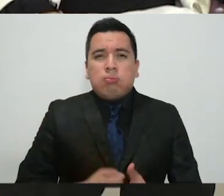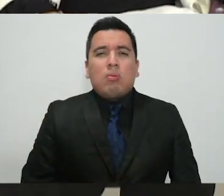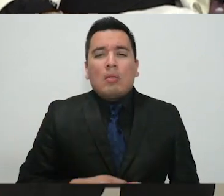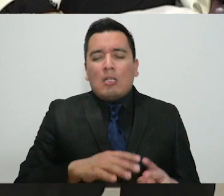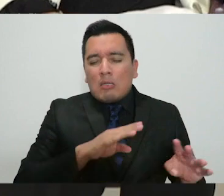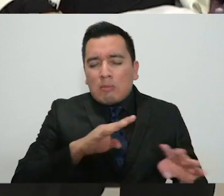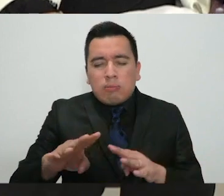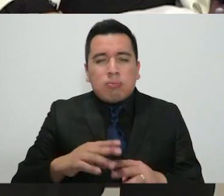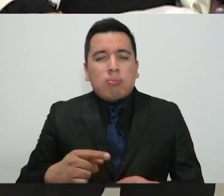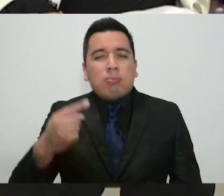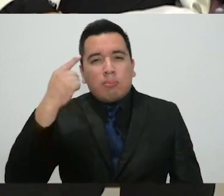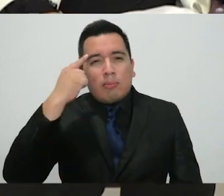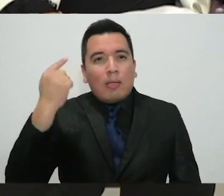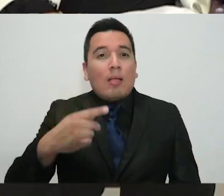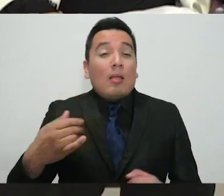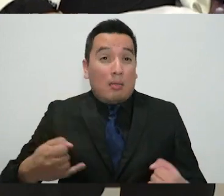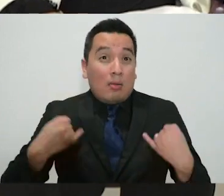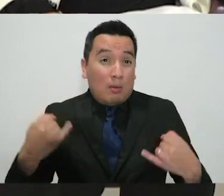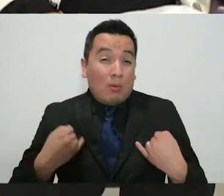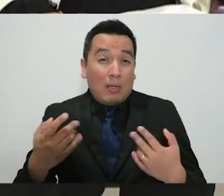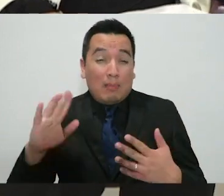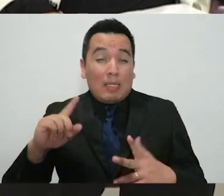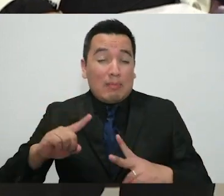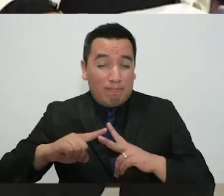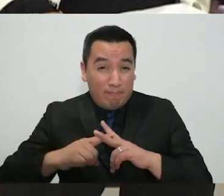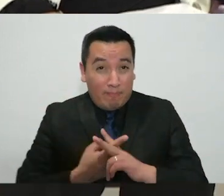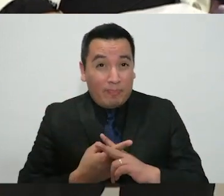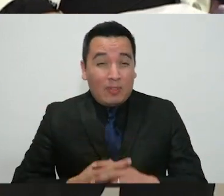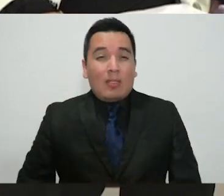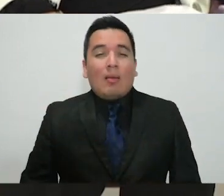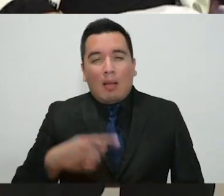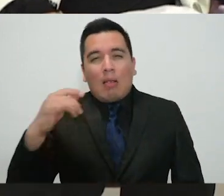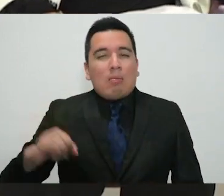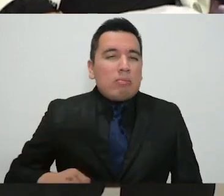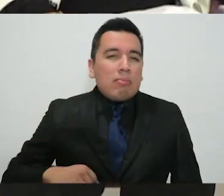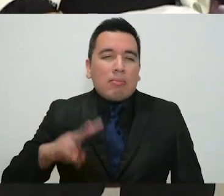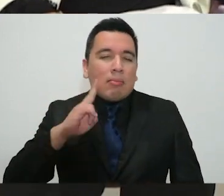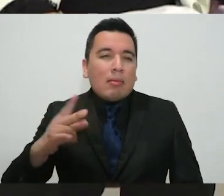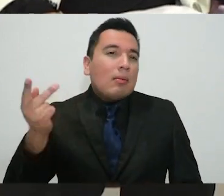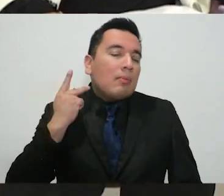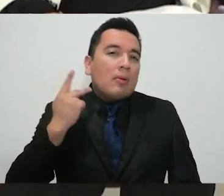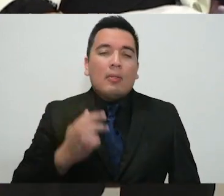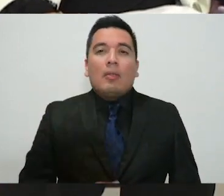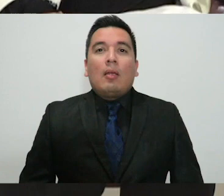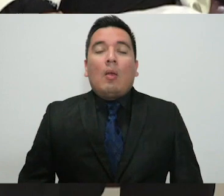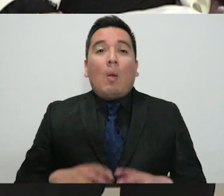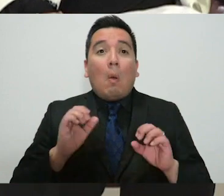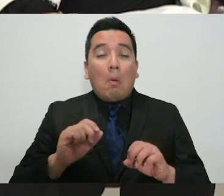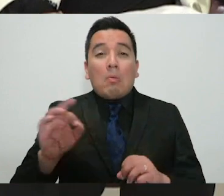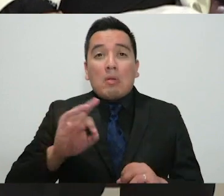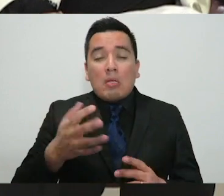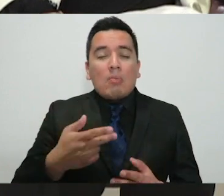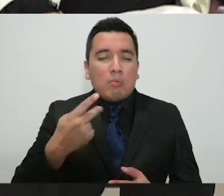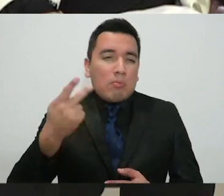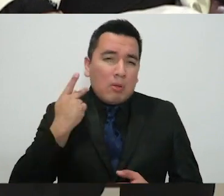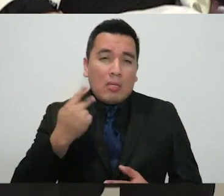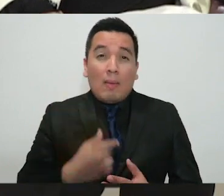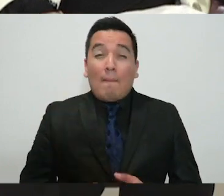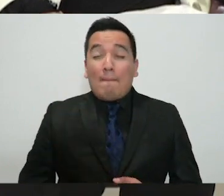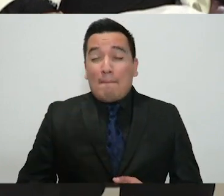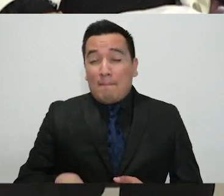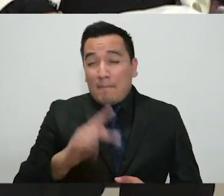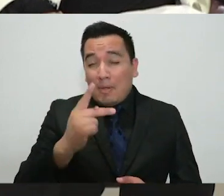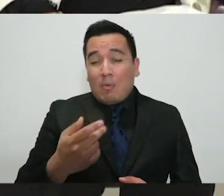a permitir que los jóvenes empiecen a interesarse incluso en la política, a que hagan política, y cómo